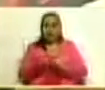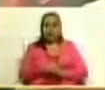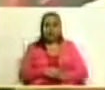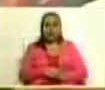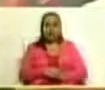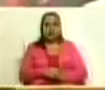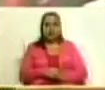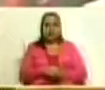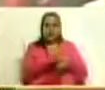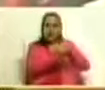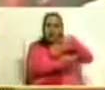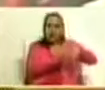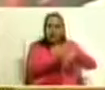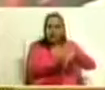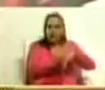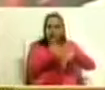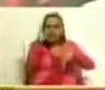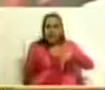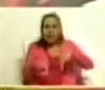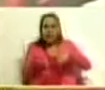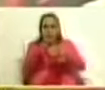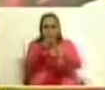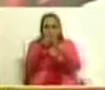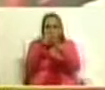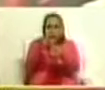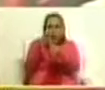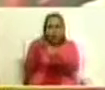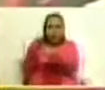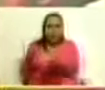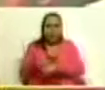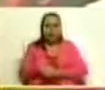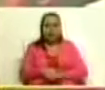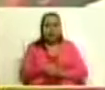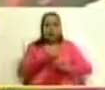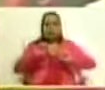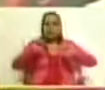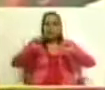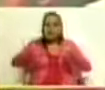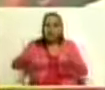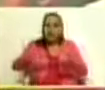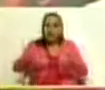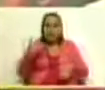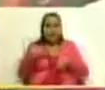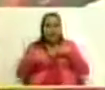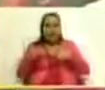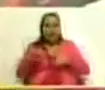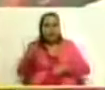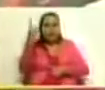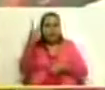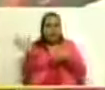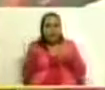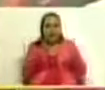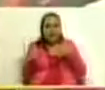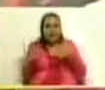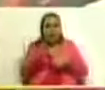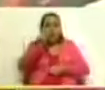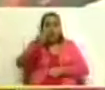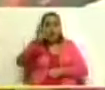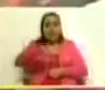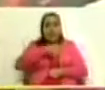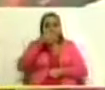Rebelión y masacre. La masacre empezó el miércoles 1 de marzo a las 2 de la